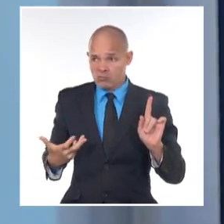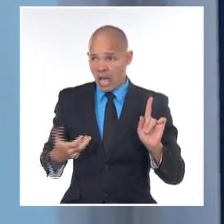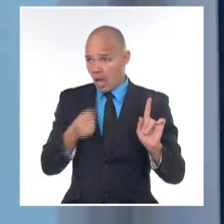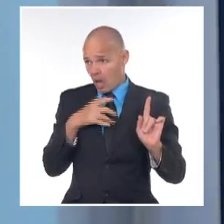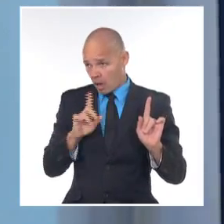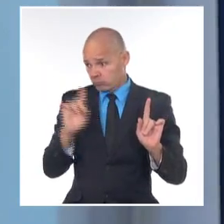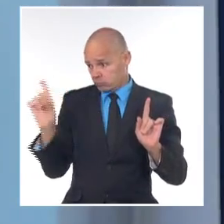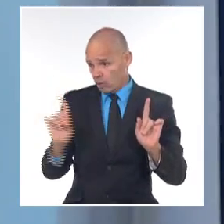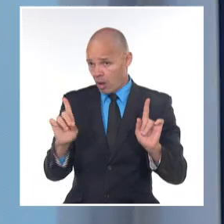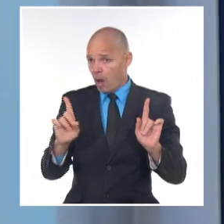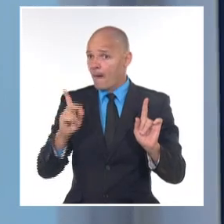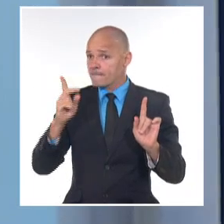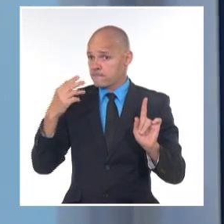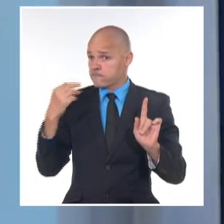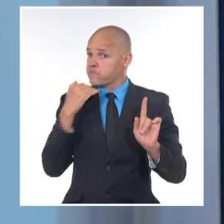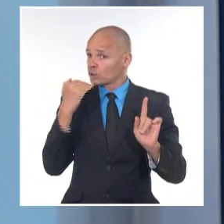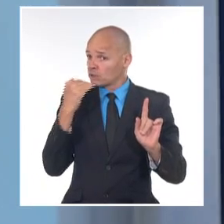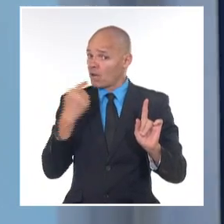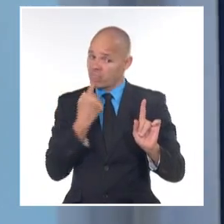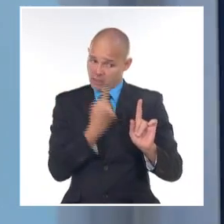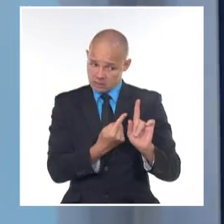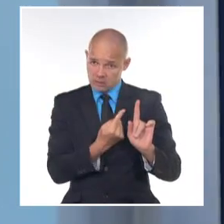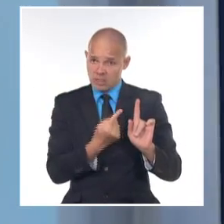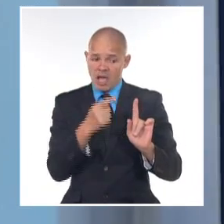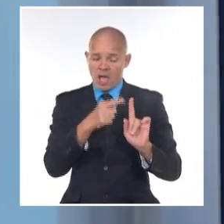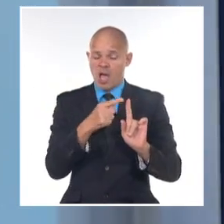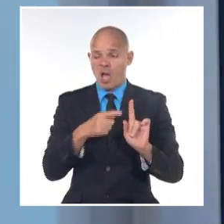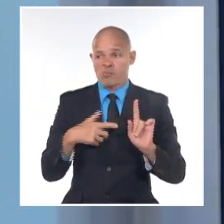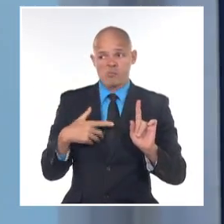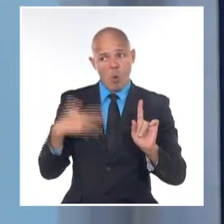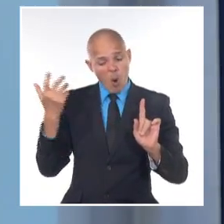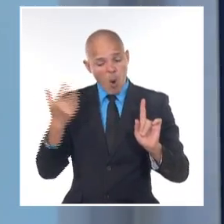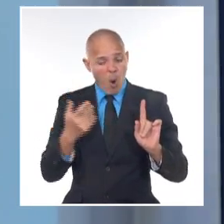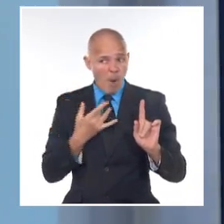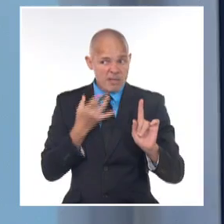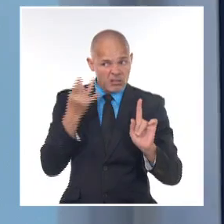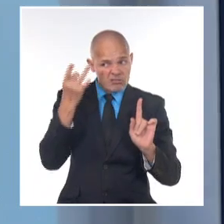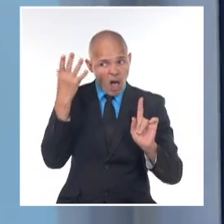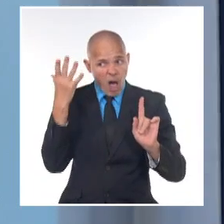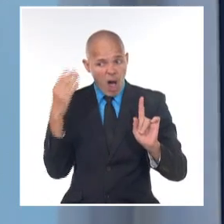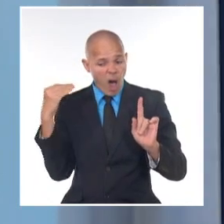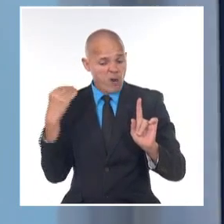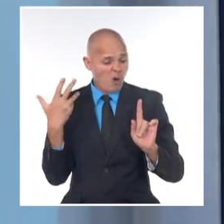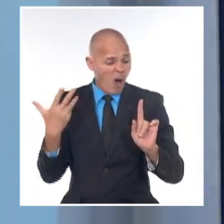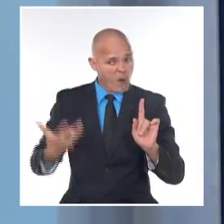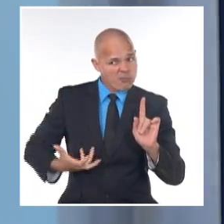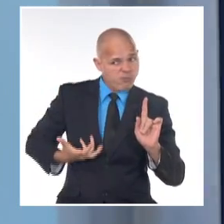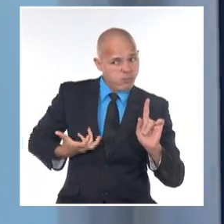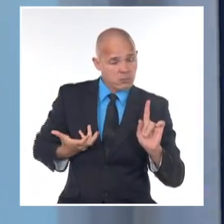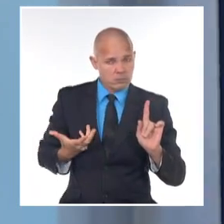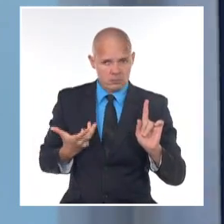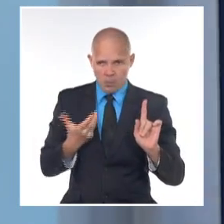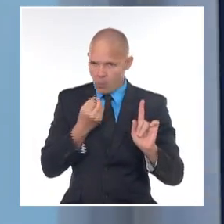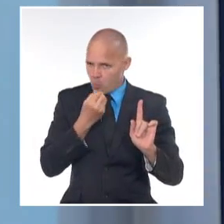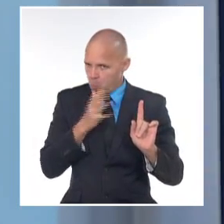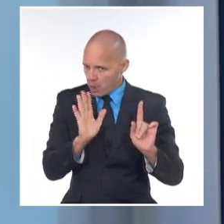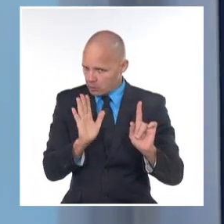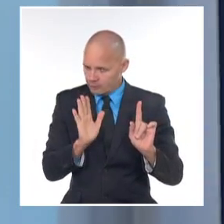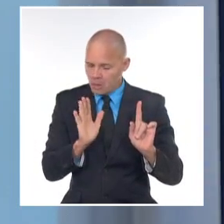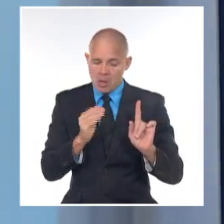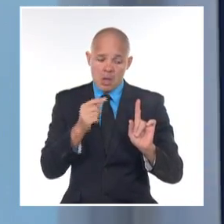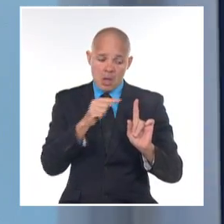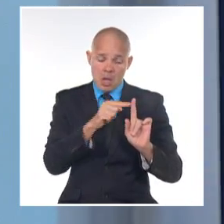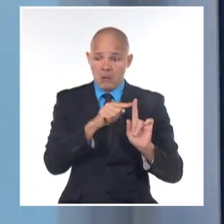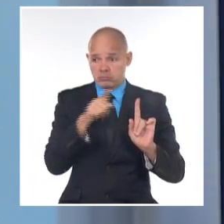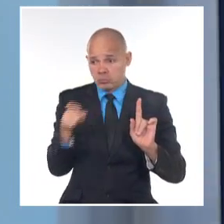a ponerle ejemplo ese mismo del agente de la autoridad, pero puede ser con cualquier tipo de autoridad, cualquier funcionario público, un agente o un auxiliar de la autoridad o